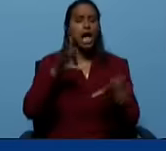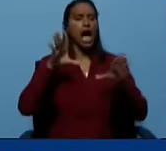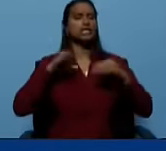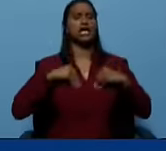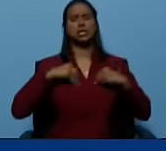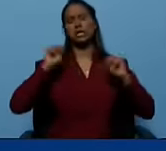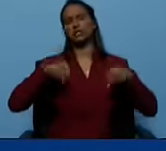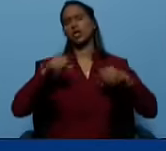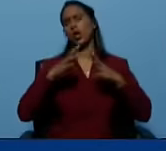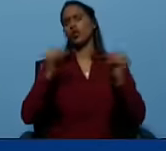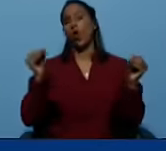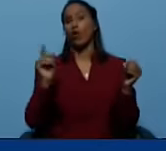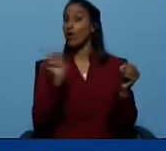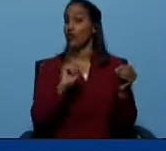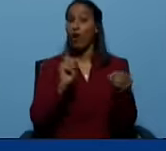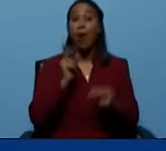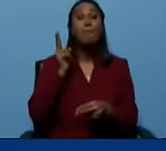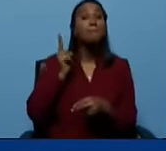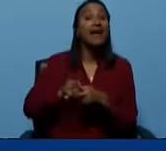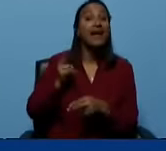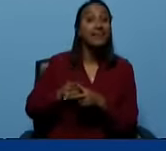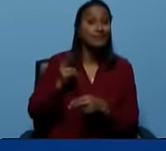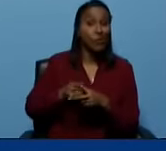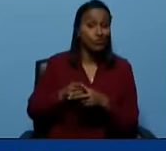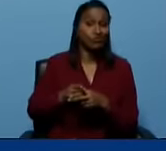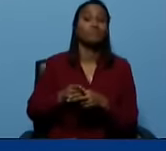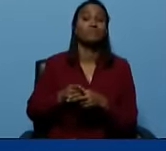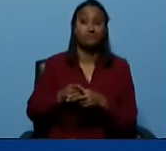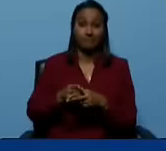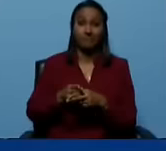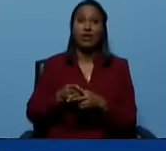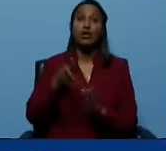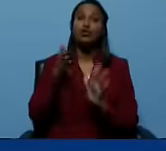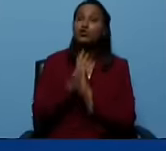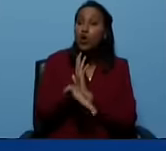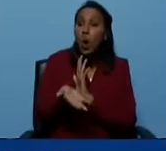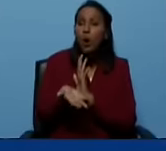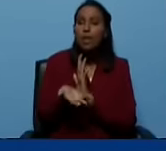Muy peligroso. Así que, sobre la negociación,